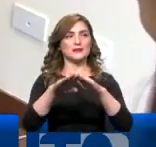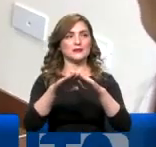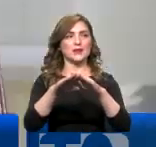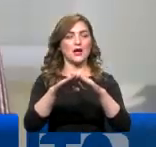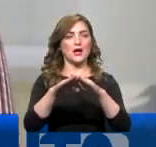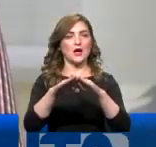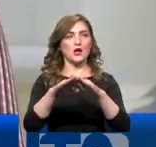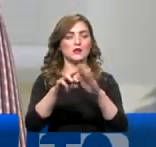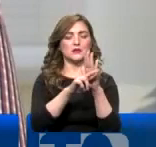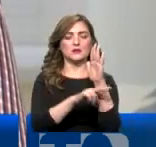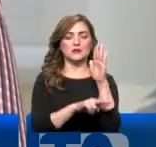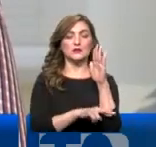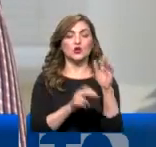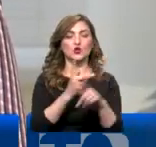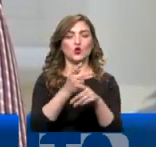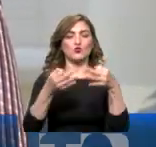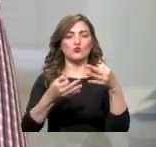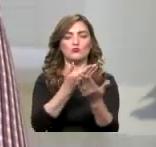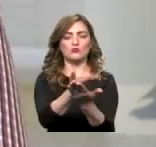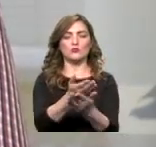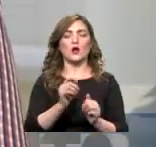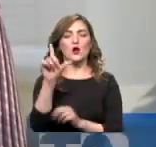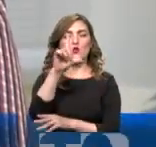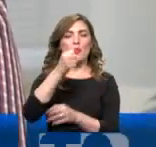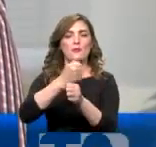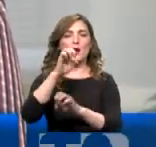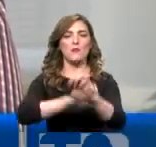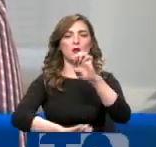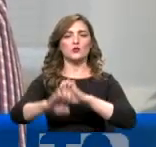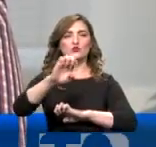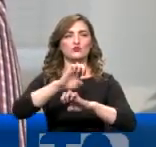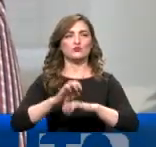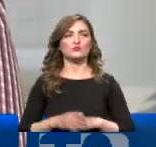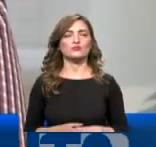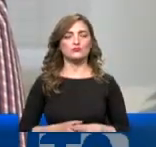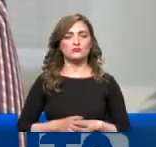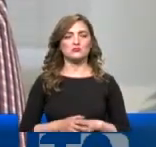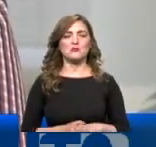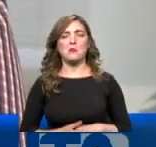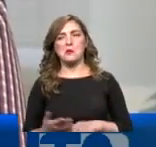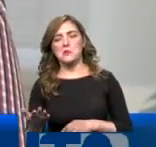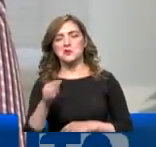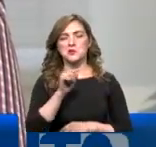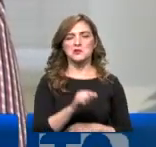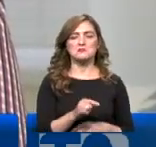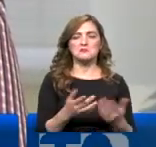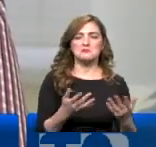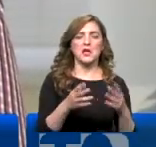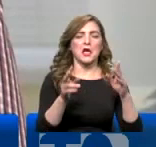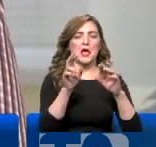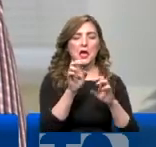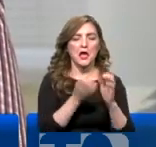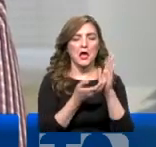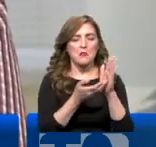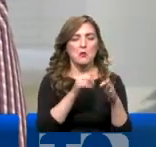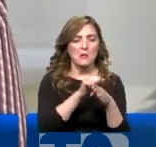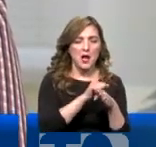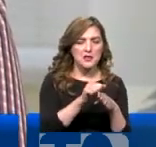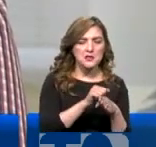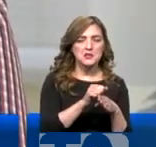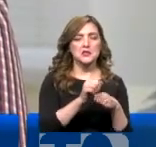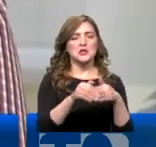lo integran. Desde el día lunes empezamos la labor de evaluación. Son criterios cuantitativos y cualitativos que tienen que ser valorados uno a